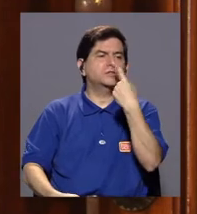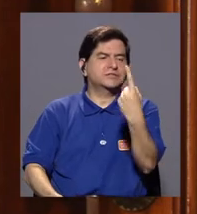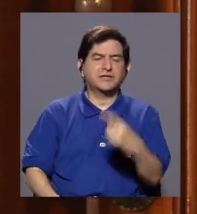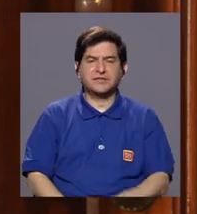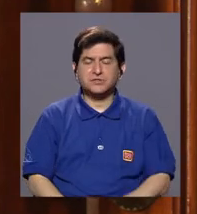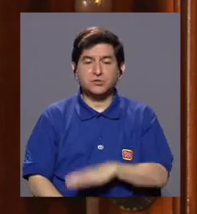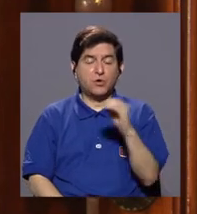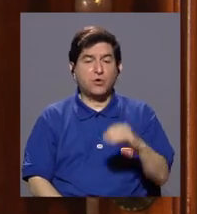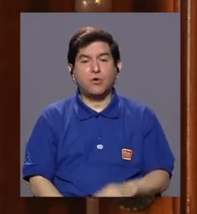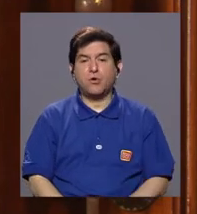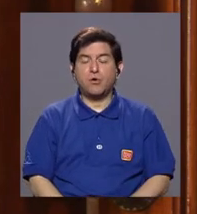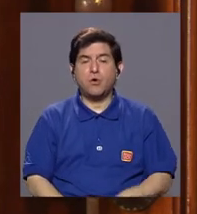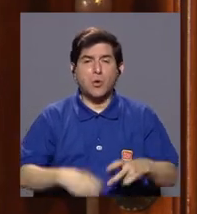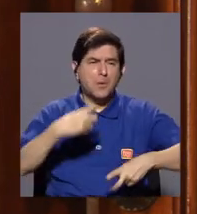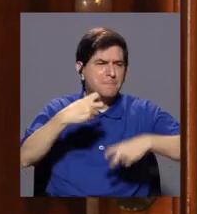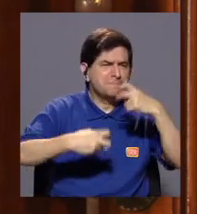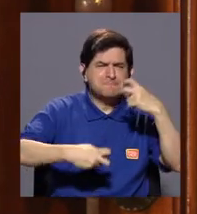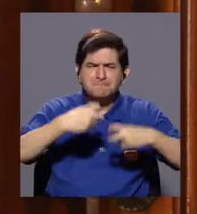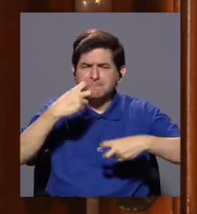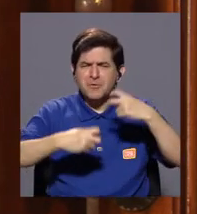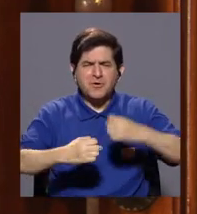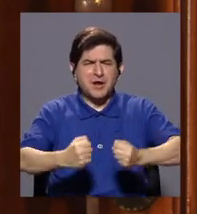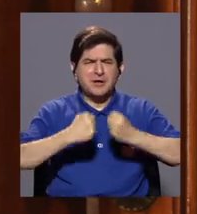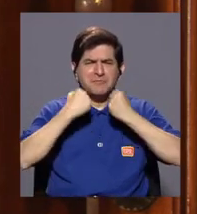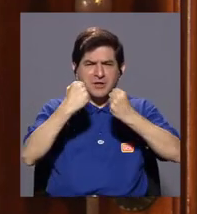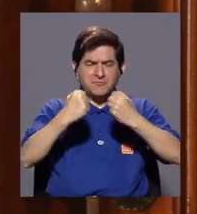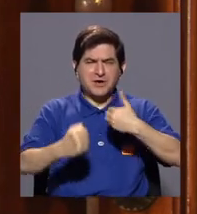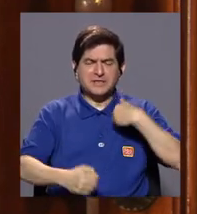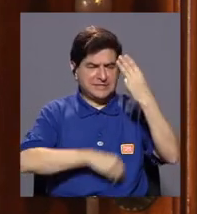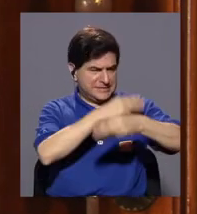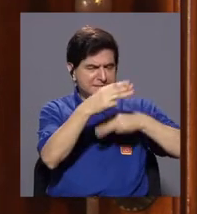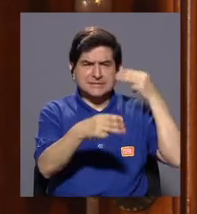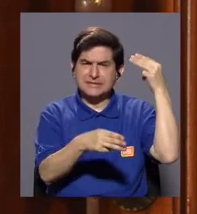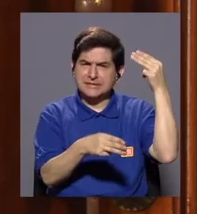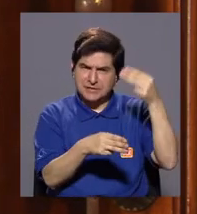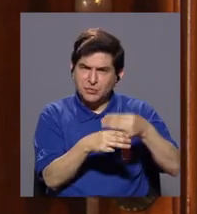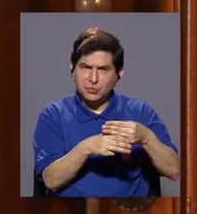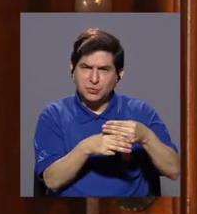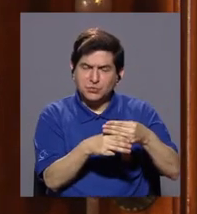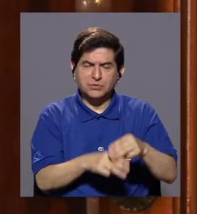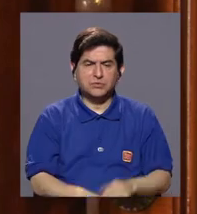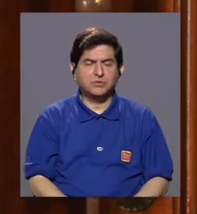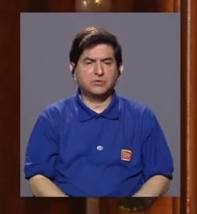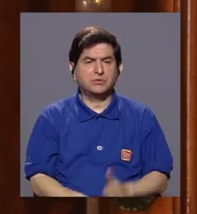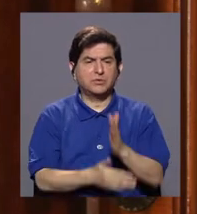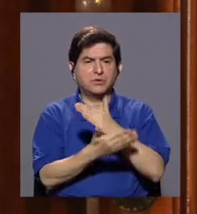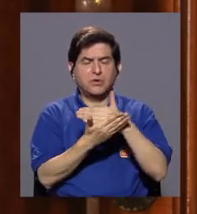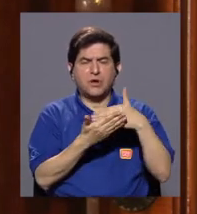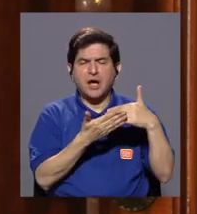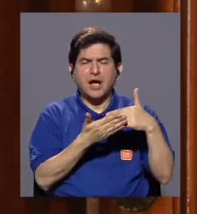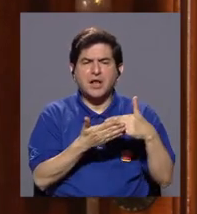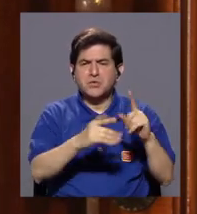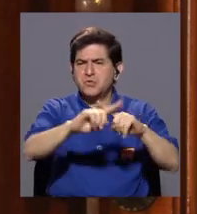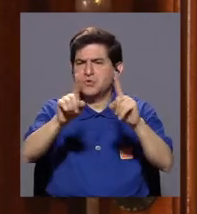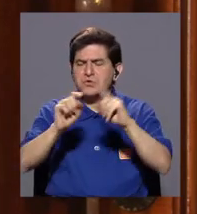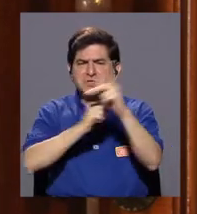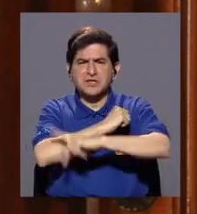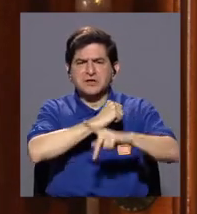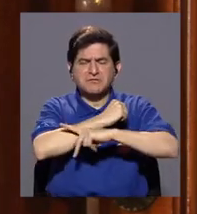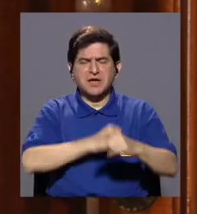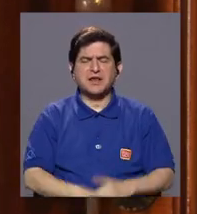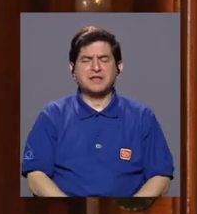contradicciones, los muy fuertes conflictos que existen en el mundo, algunas naciones